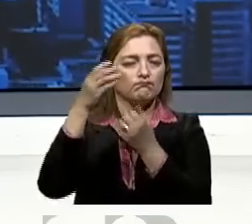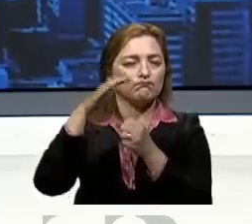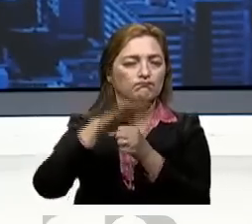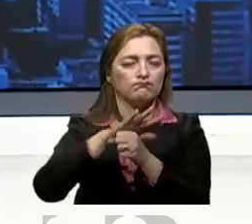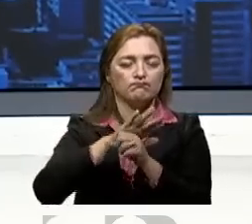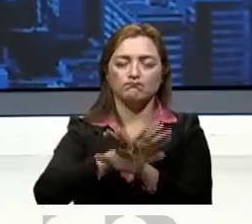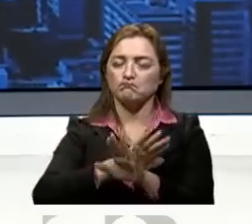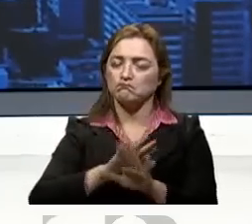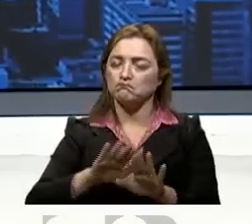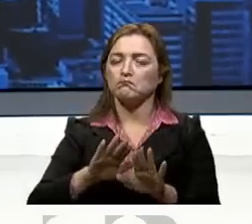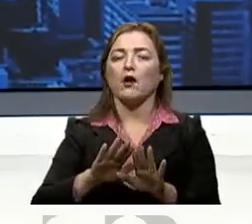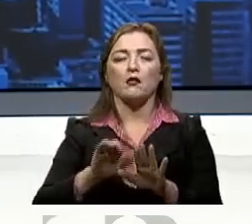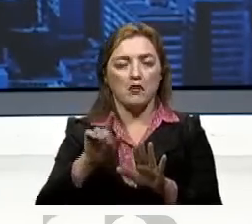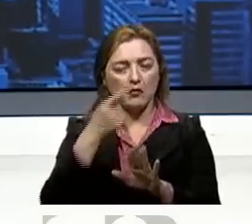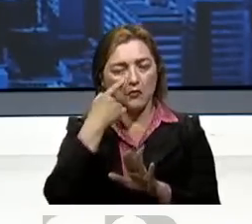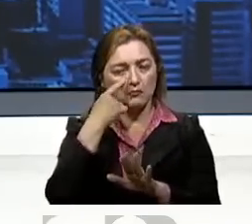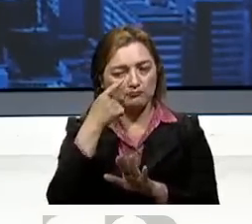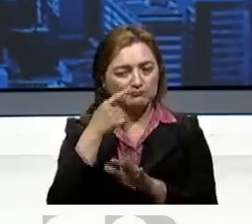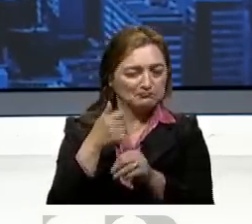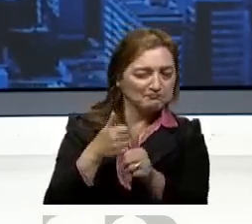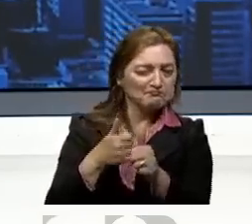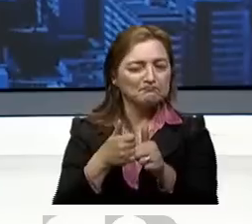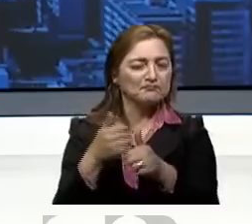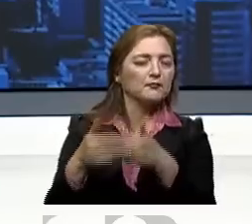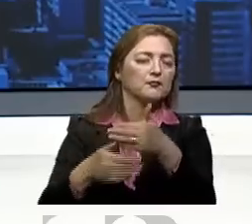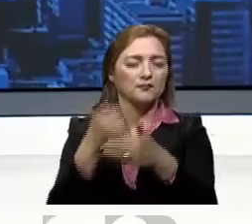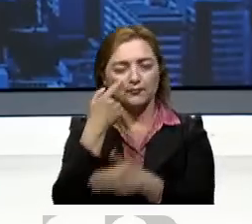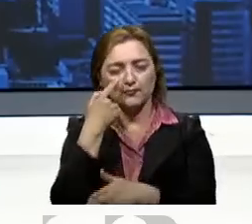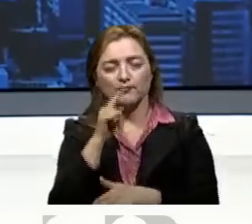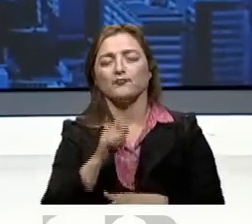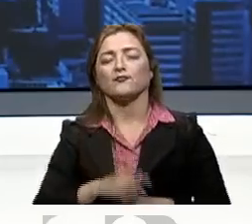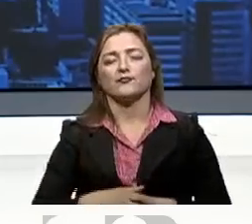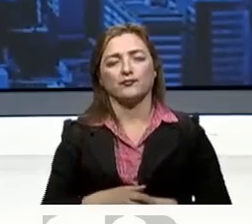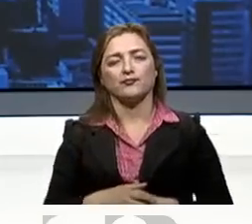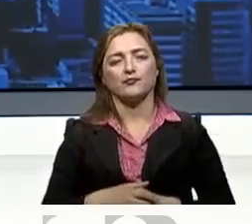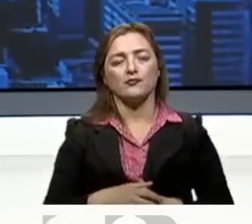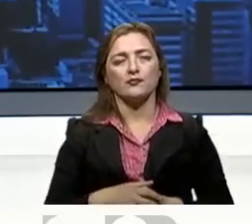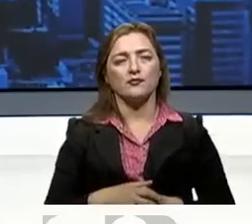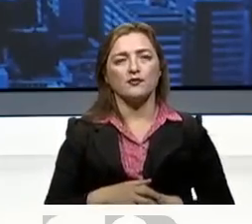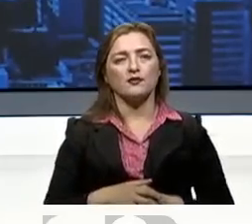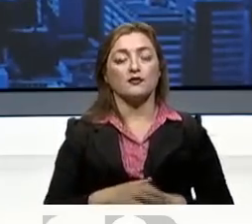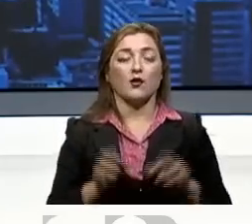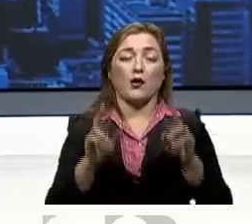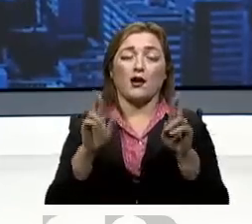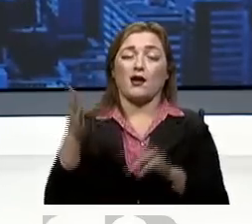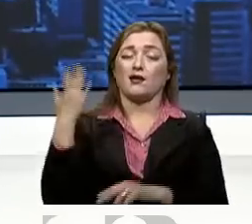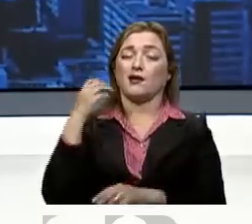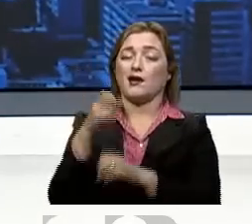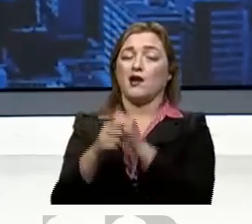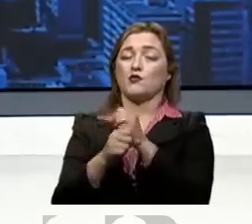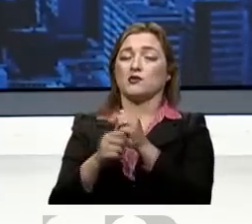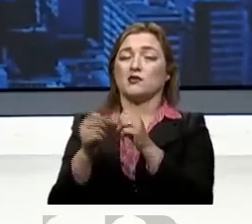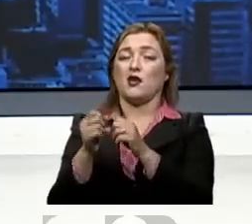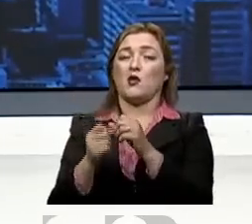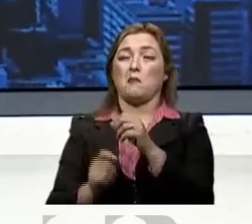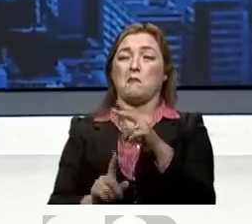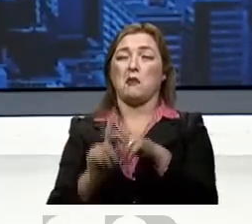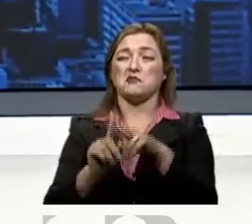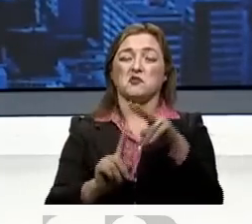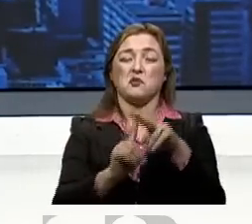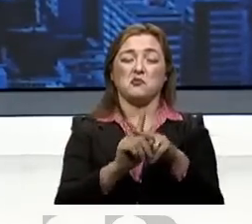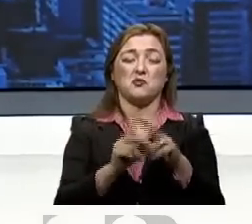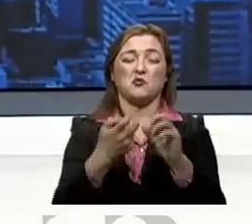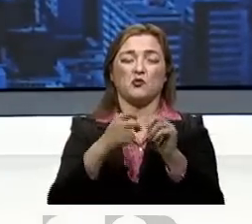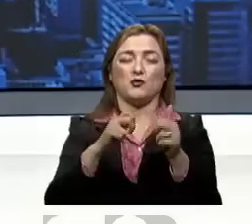este tema. Nosotros vamos a seguir de cerca este proceso y esperamos que no se repitan los inconvenientes que hubo el año